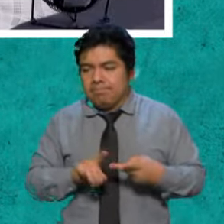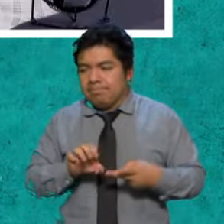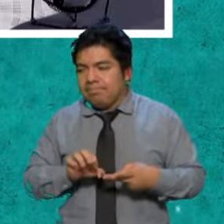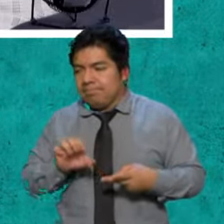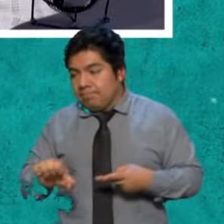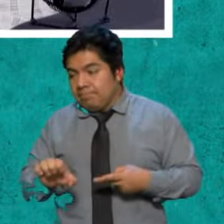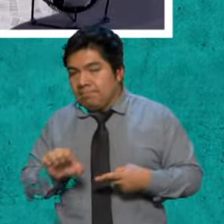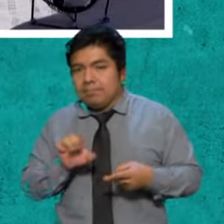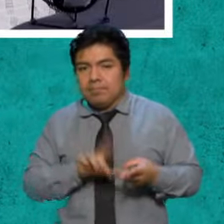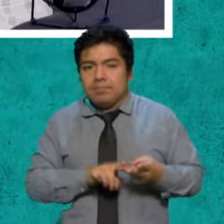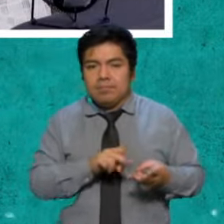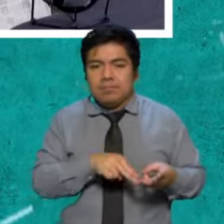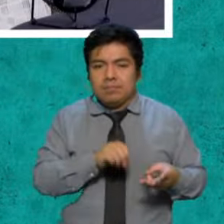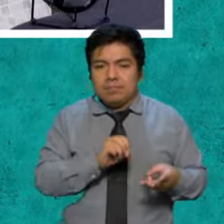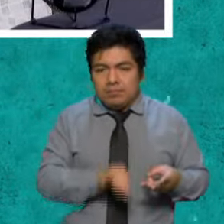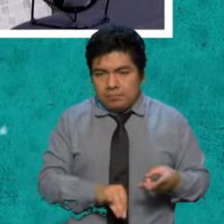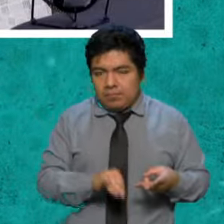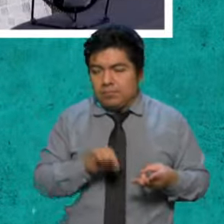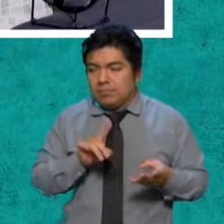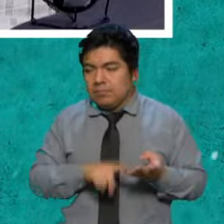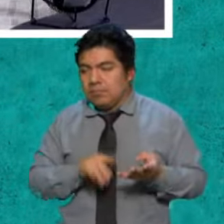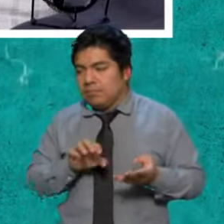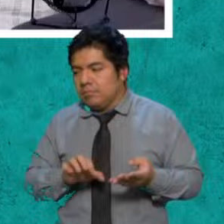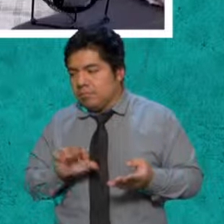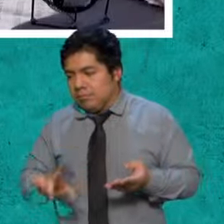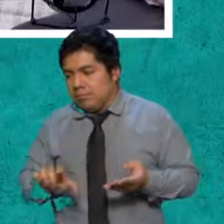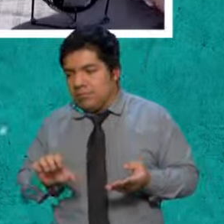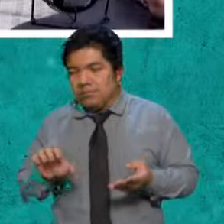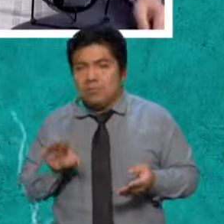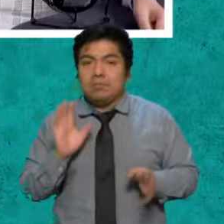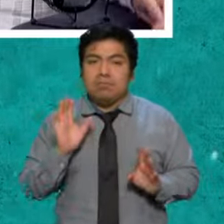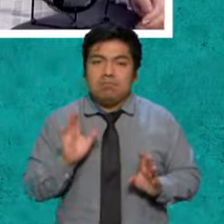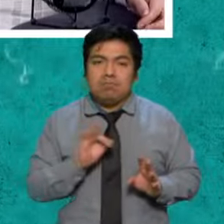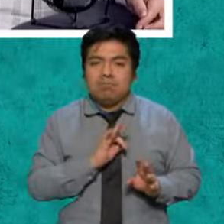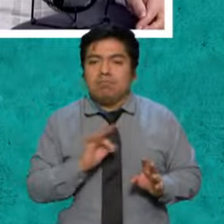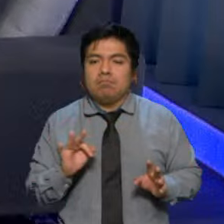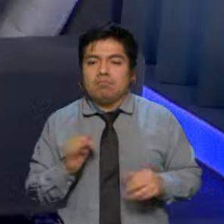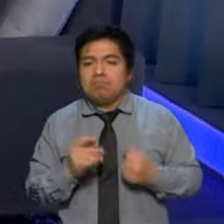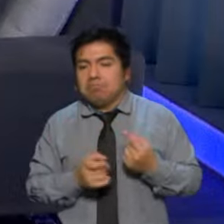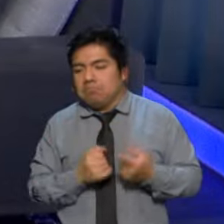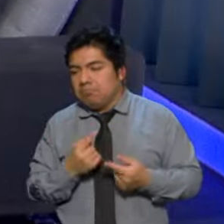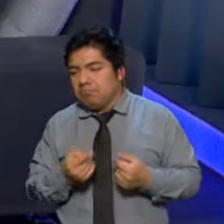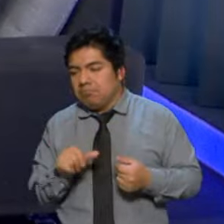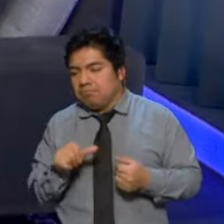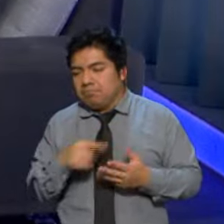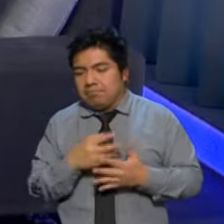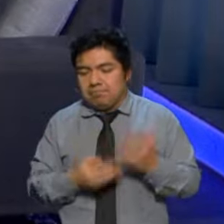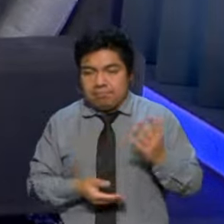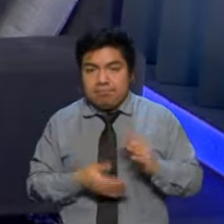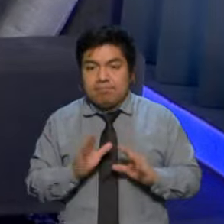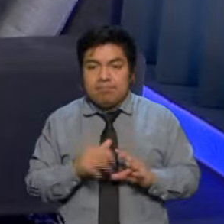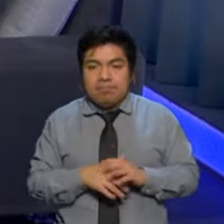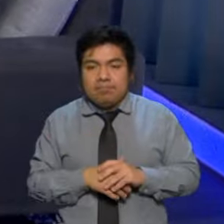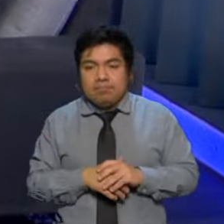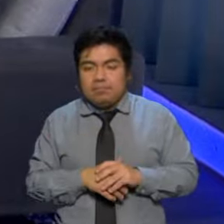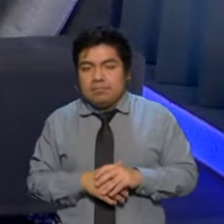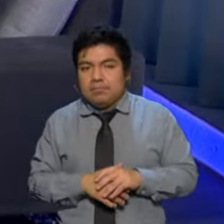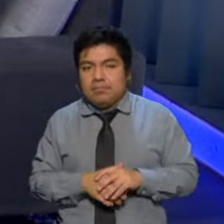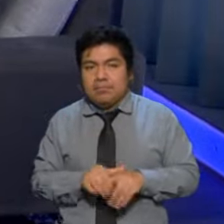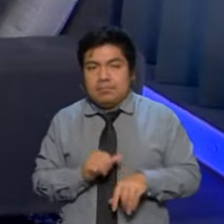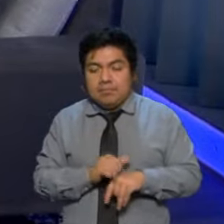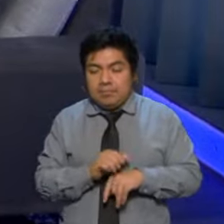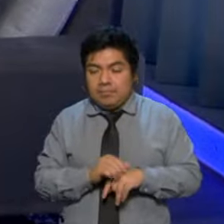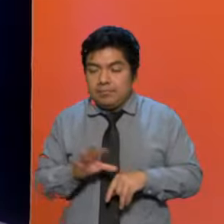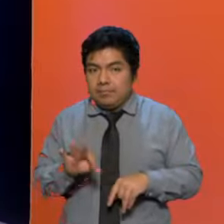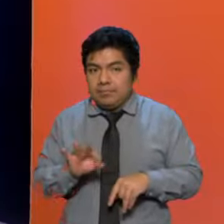Luego a un no binario. Por eso pero no binario que se compa. Exacto. Sí. No, puede haber hasta la verdad es que versión no, número 45. Otra de las